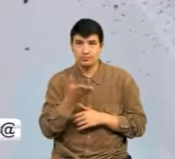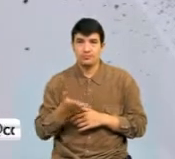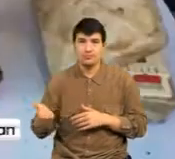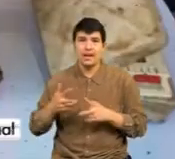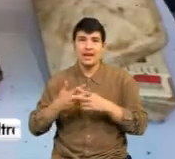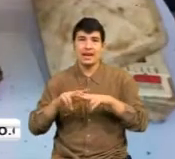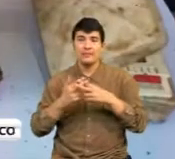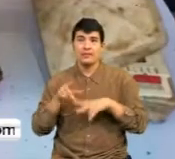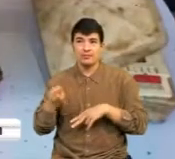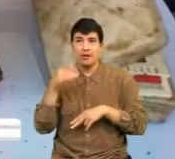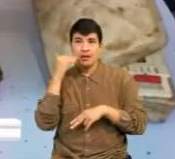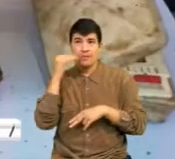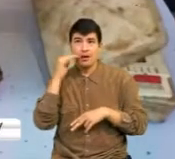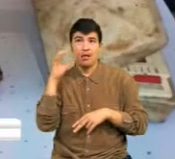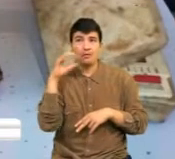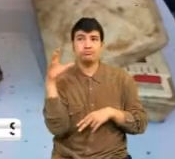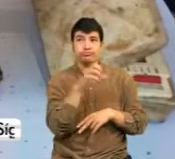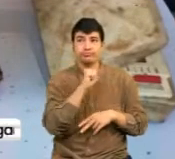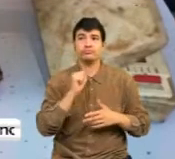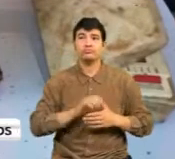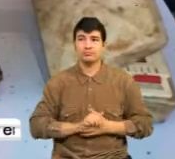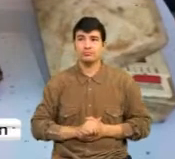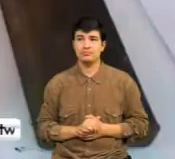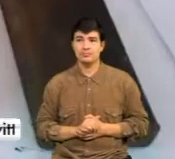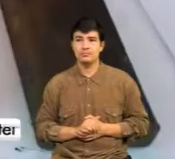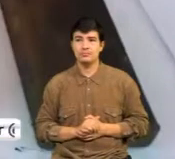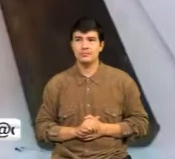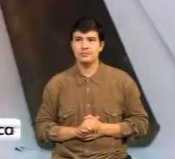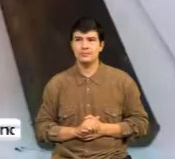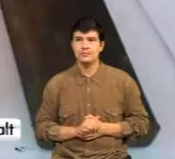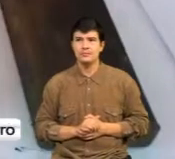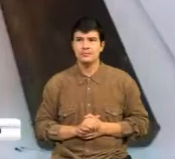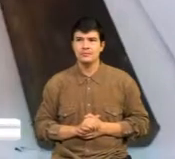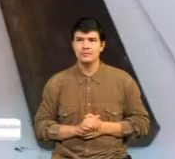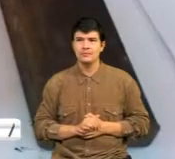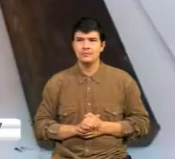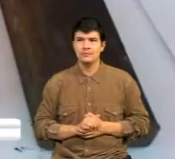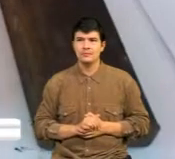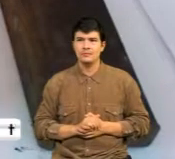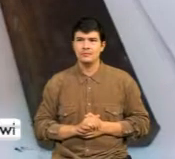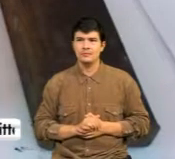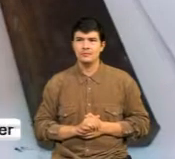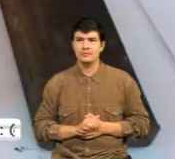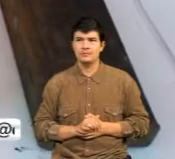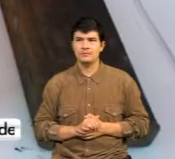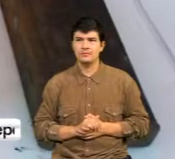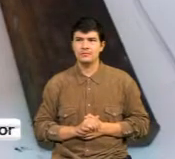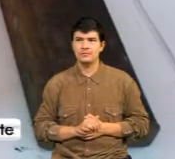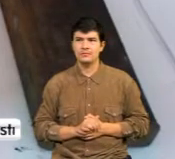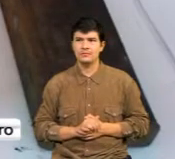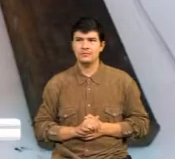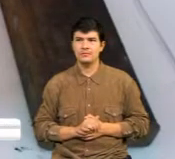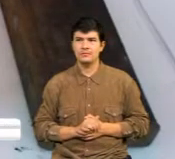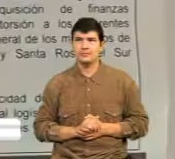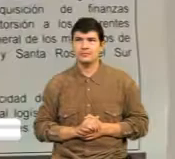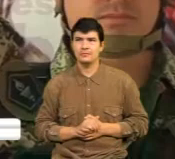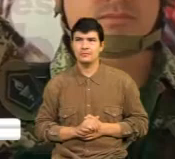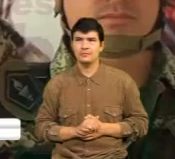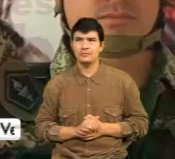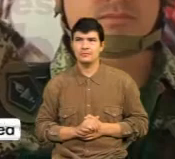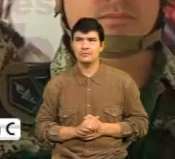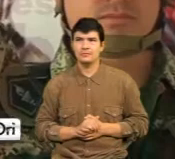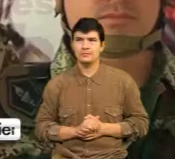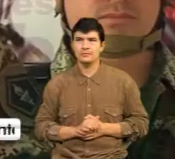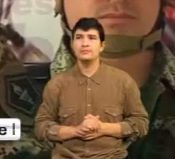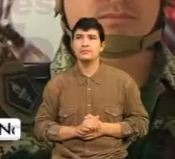anieléctricos, 20 metros de cable, conductor de energía, 4 cargadores de energía y 5 minas que fueron destruidas.